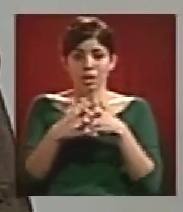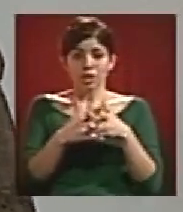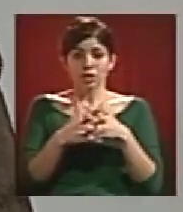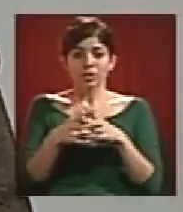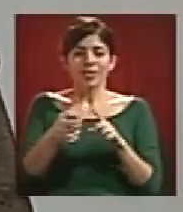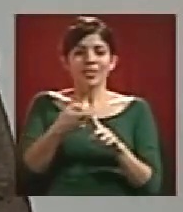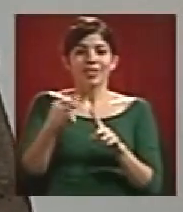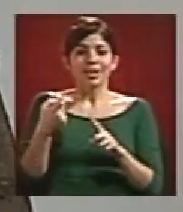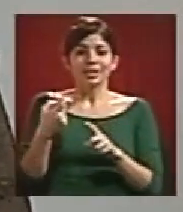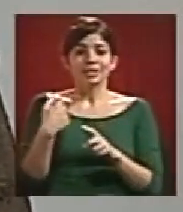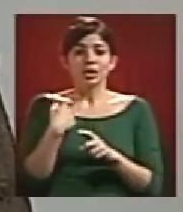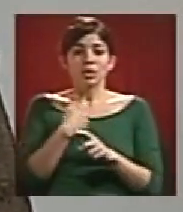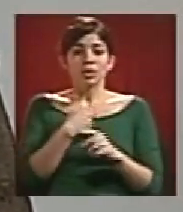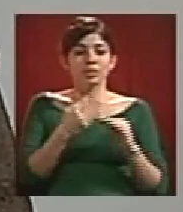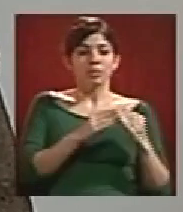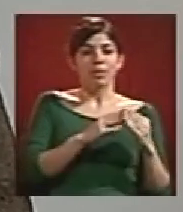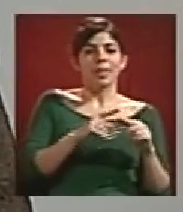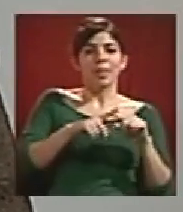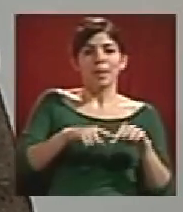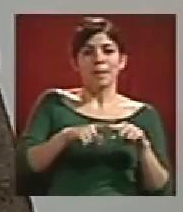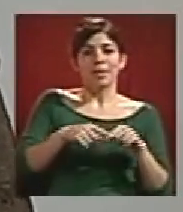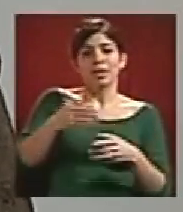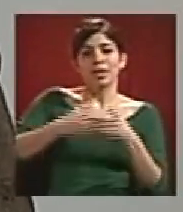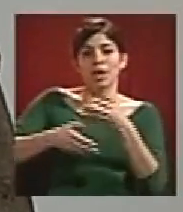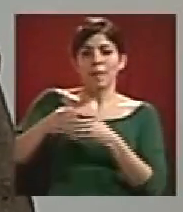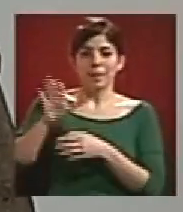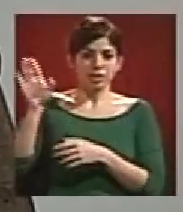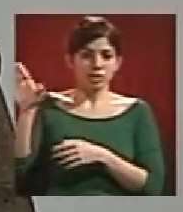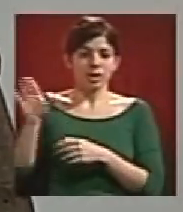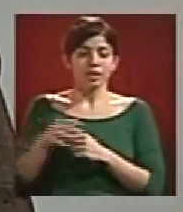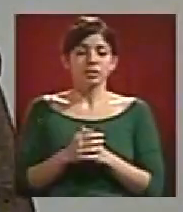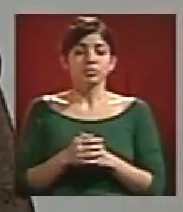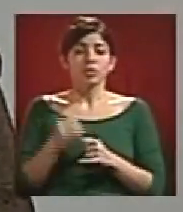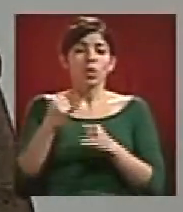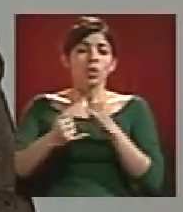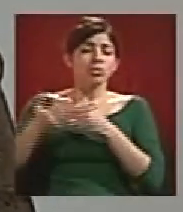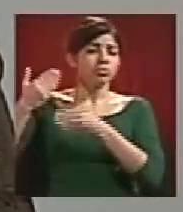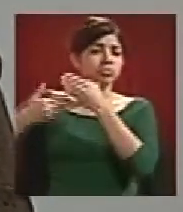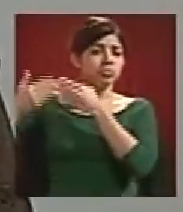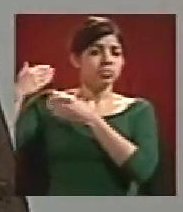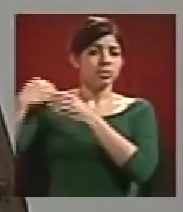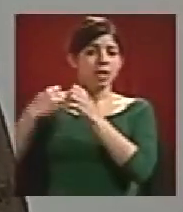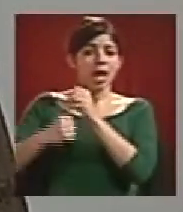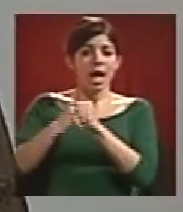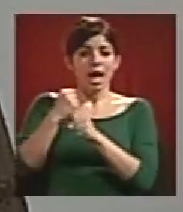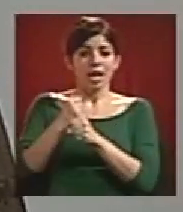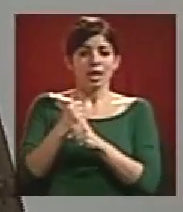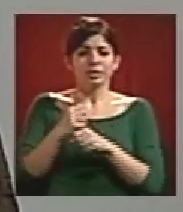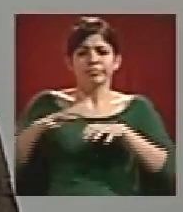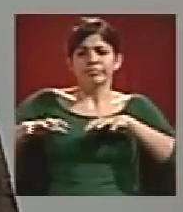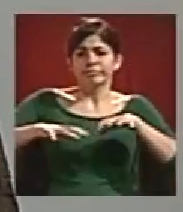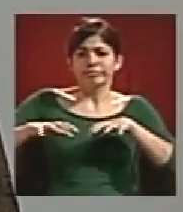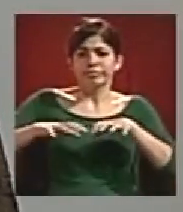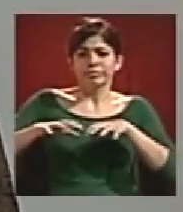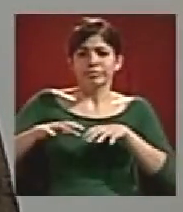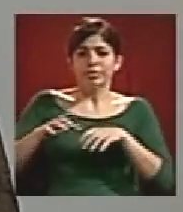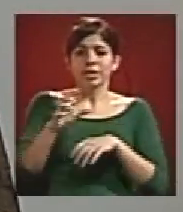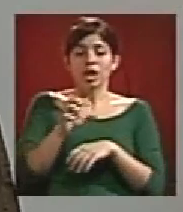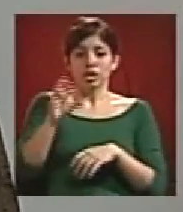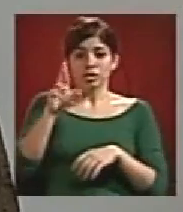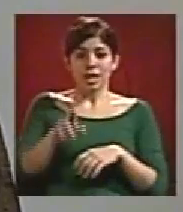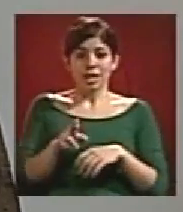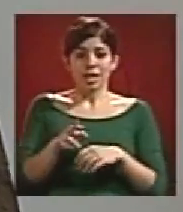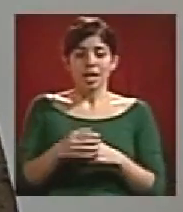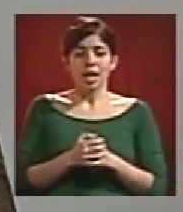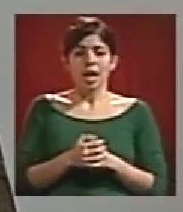desde donde nuestra economía depende de muy diversas maneras. En los últimos años, el gran dinamismo que tiene el sector inmobiliario en Costa Rica